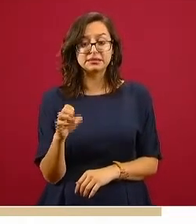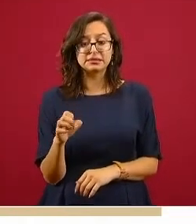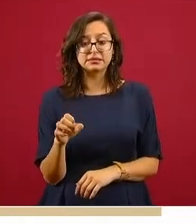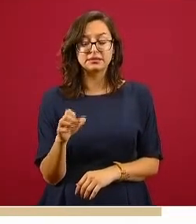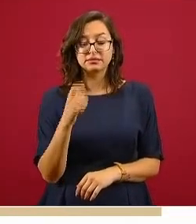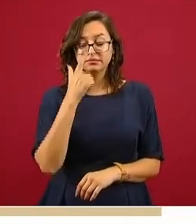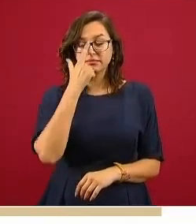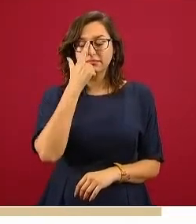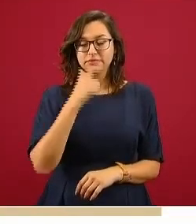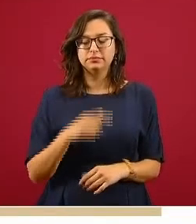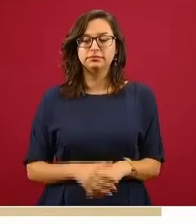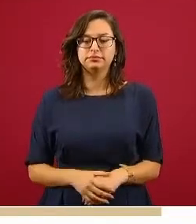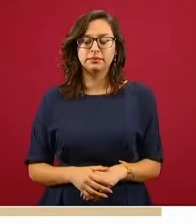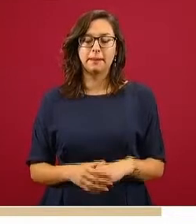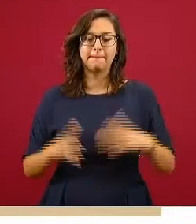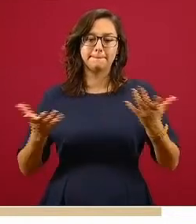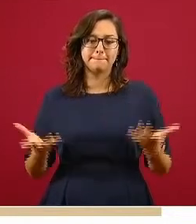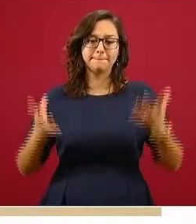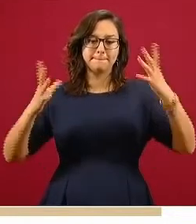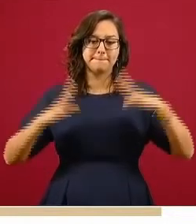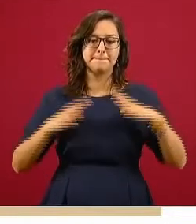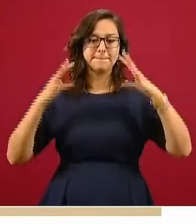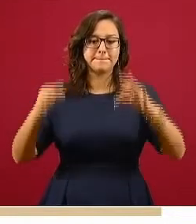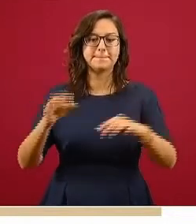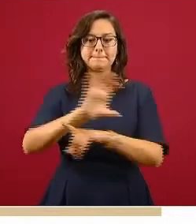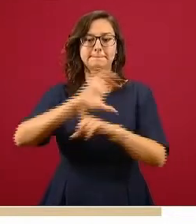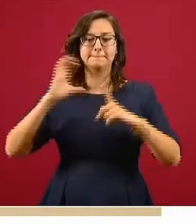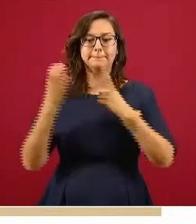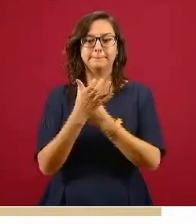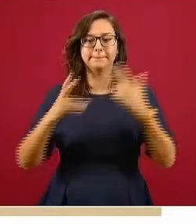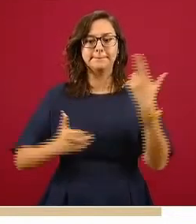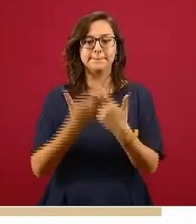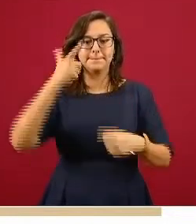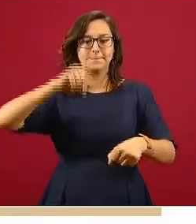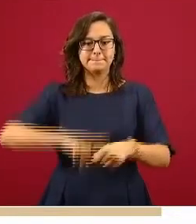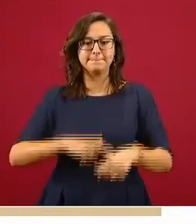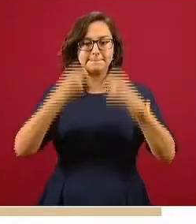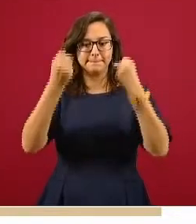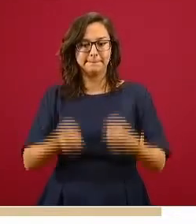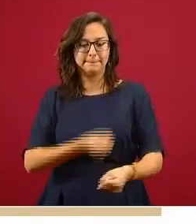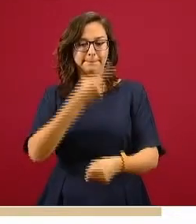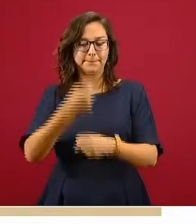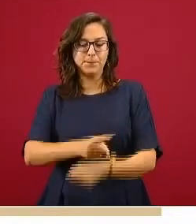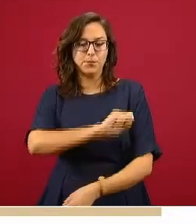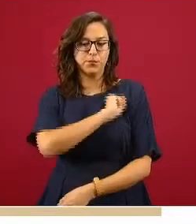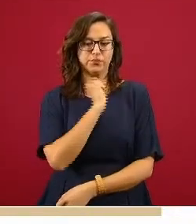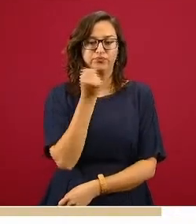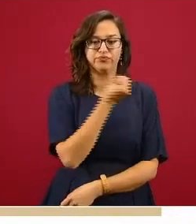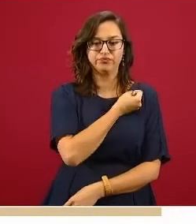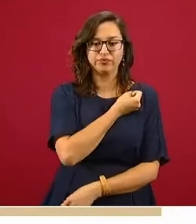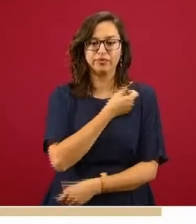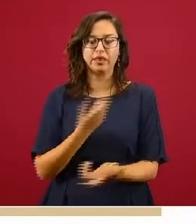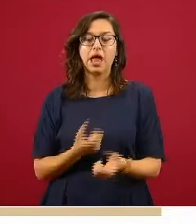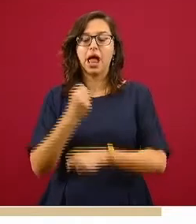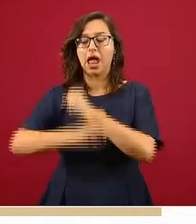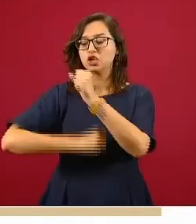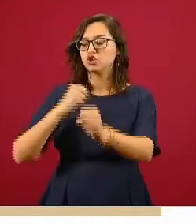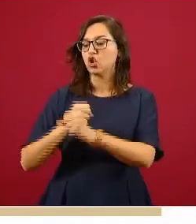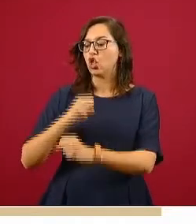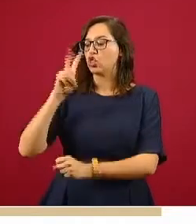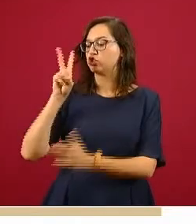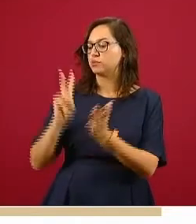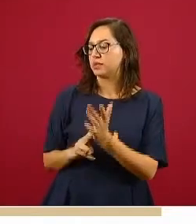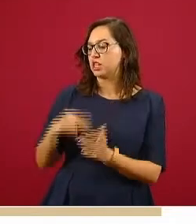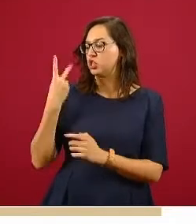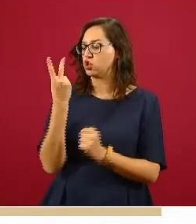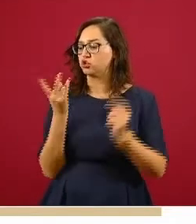instalamos o activamos el Comité Nacional para la Seguridad en Salud. Este es un cuerpo colegiado creado en 2002